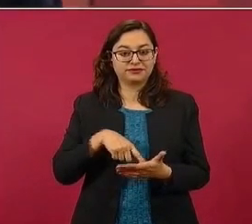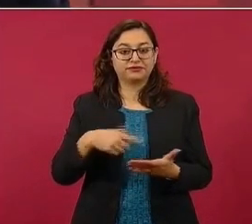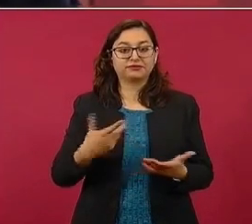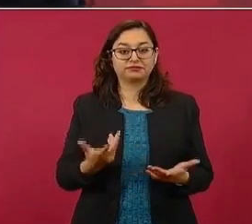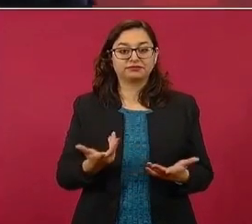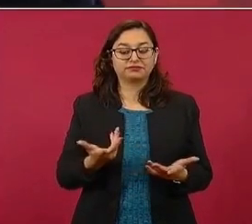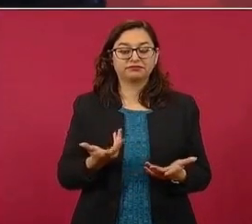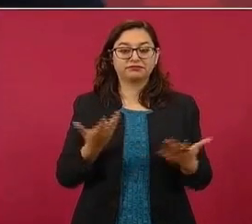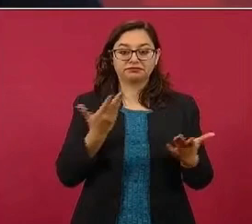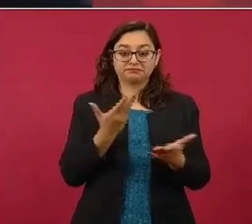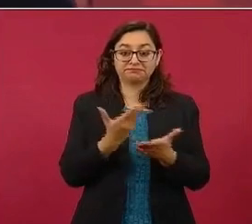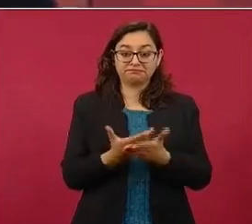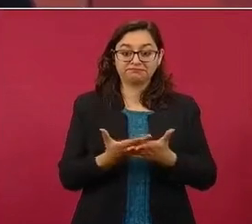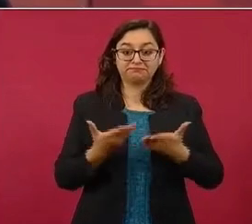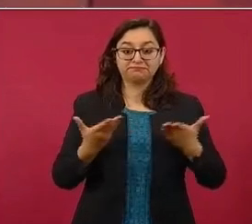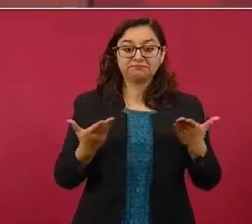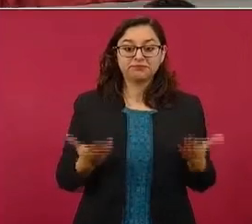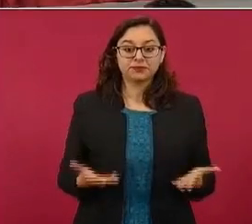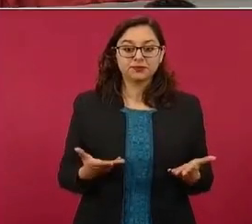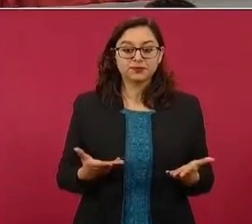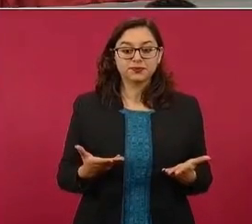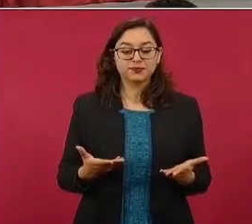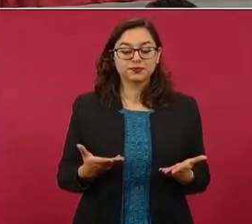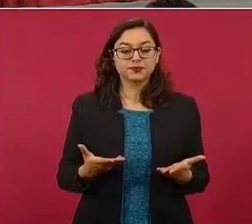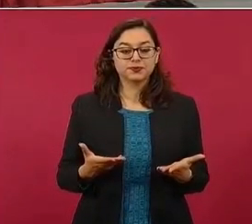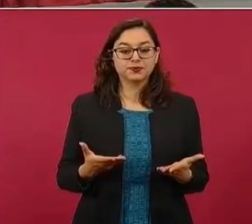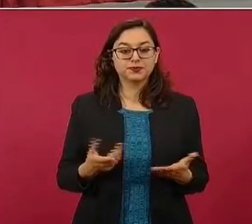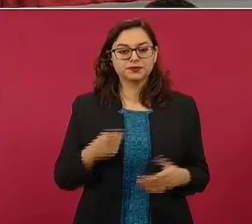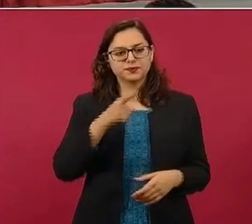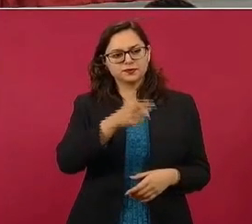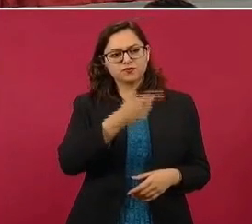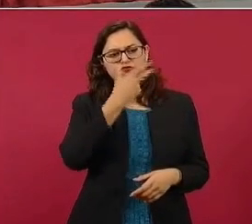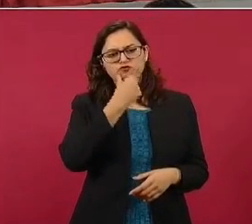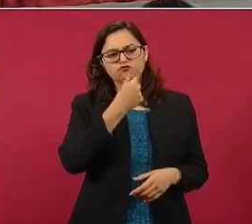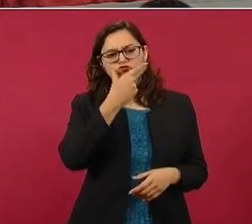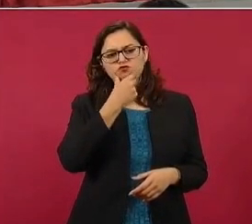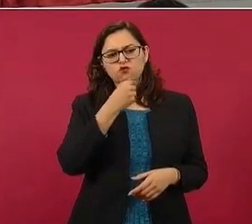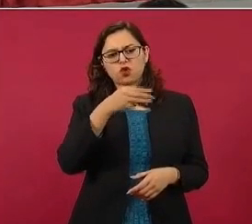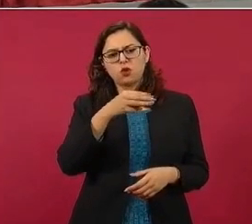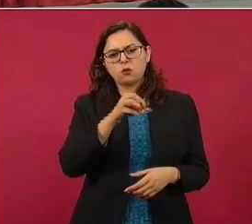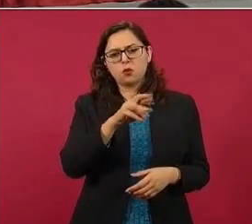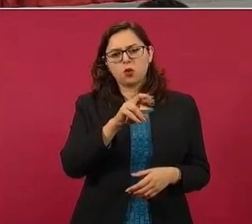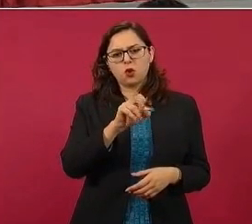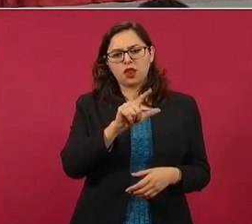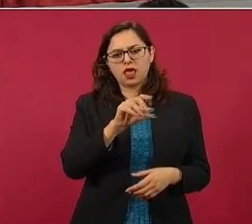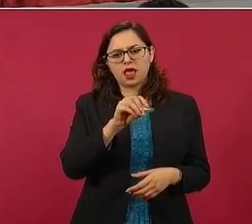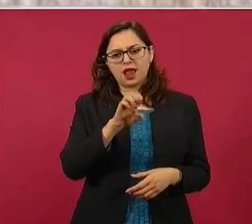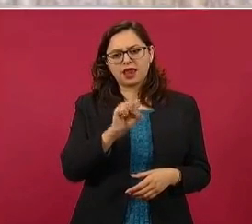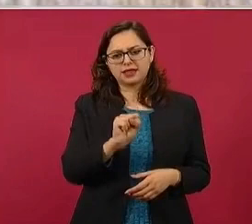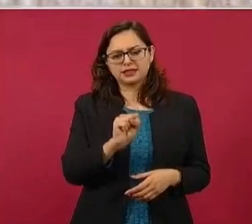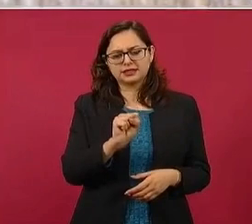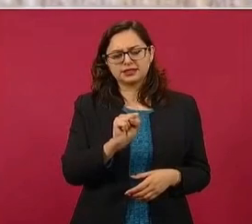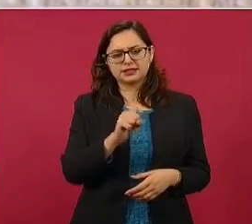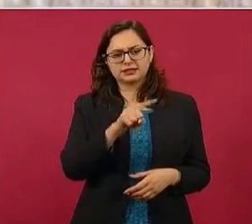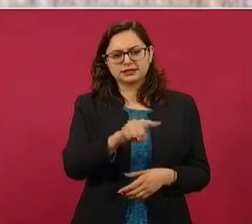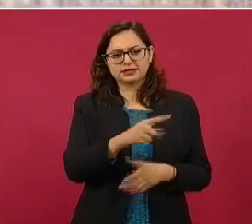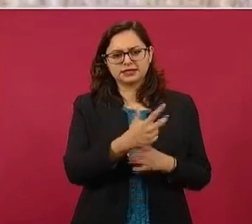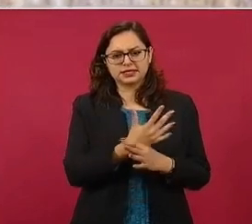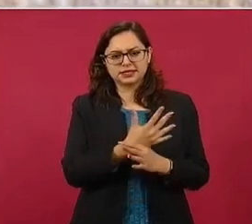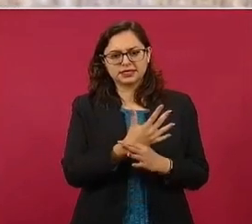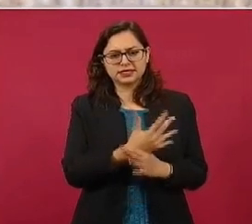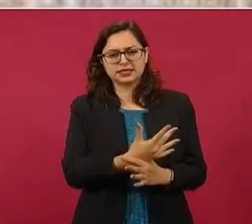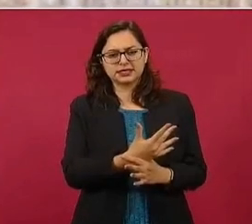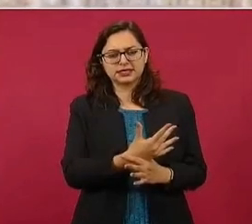Ahora estaba yo viendo a este señor Morales Lechuga, que dice que no se